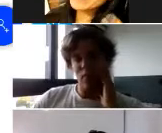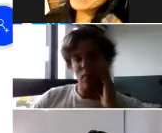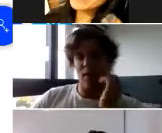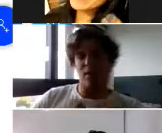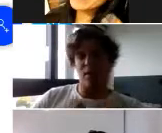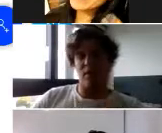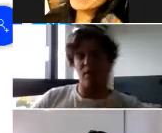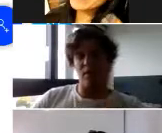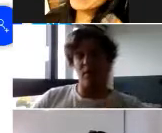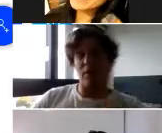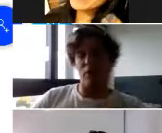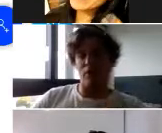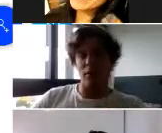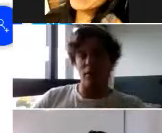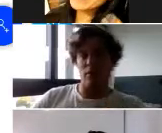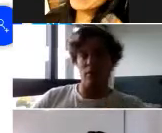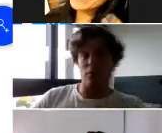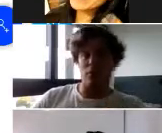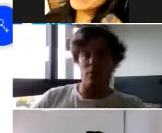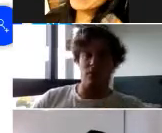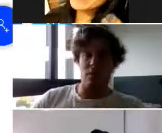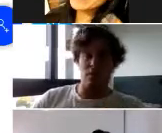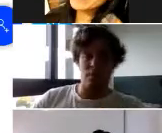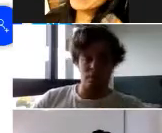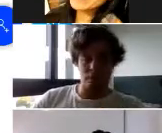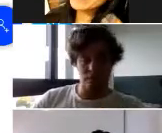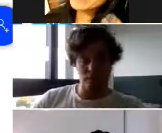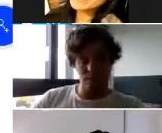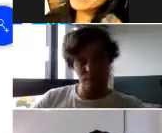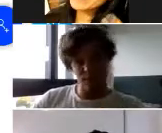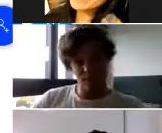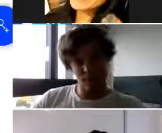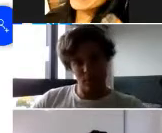¿qué le puedo poner a la chapa esta para que no resbale respecto del perfil?